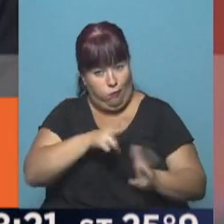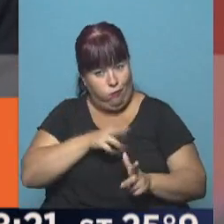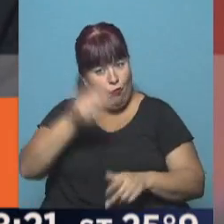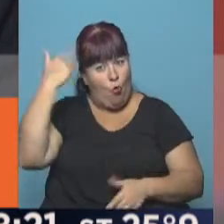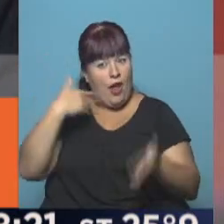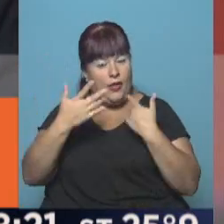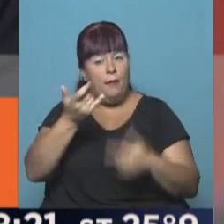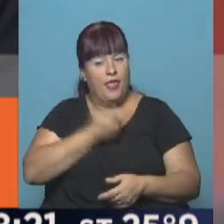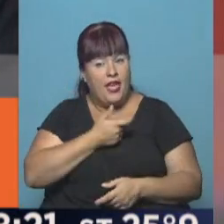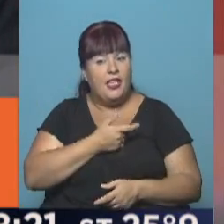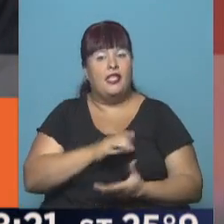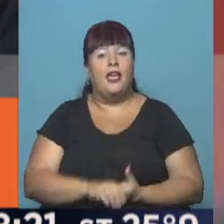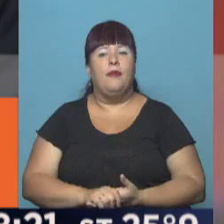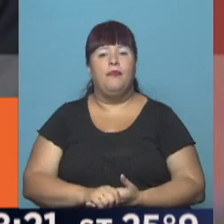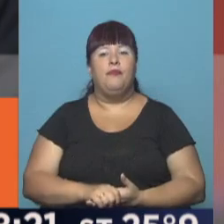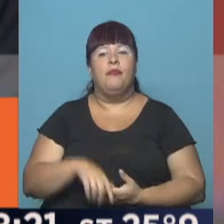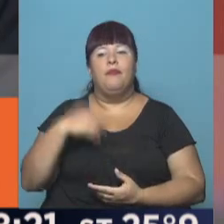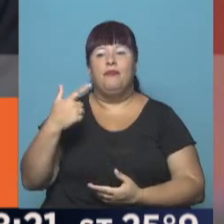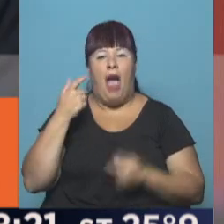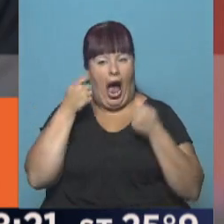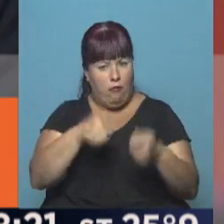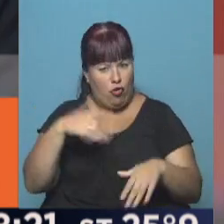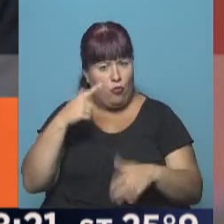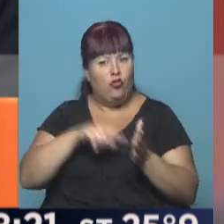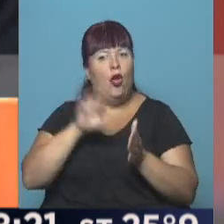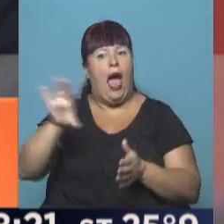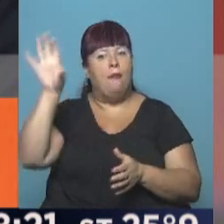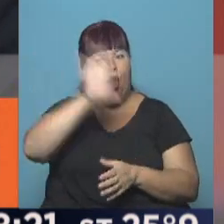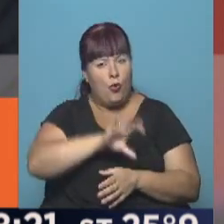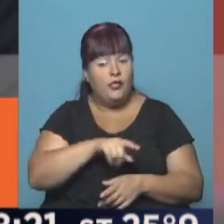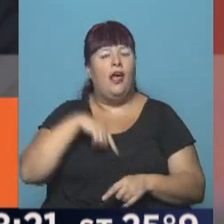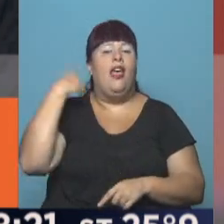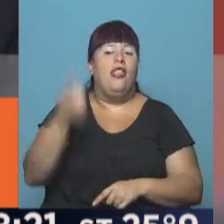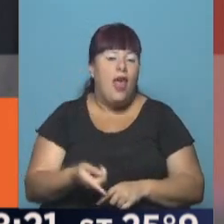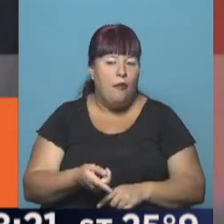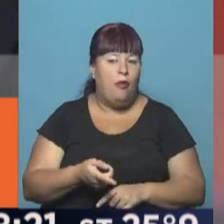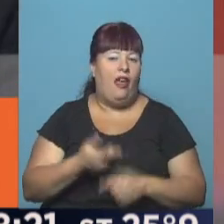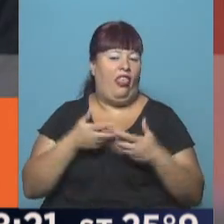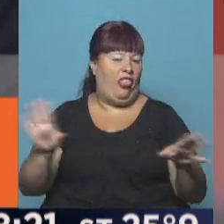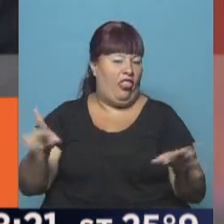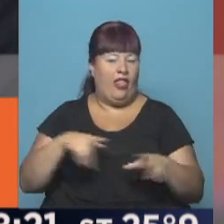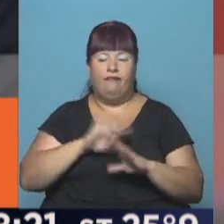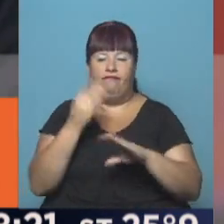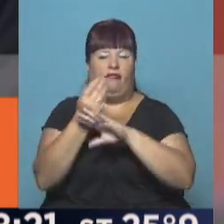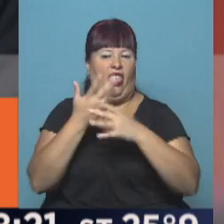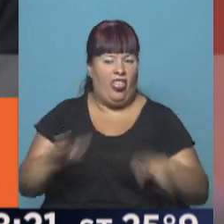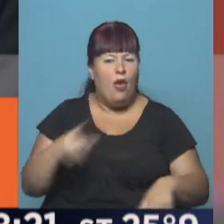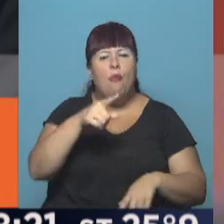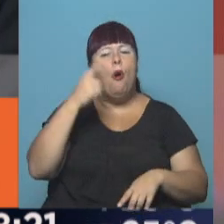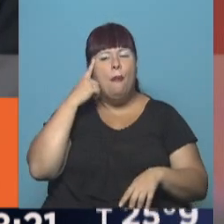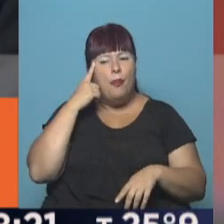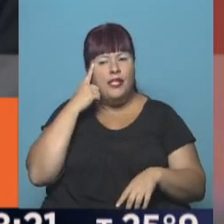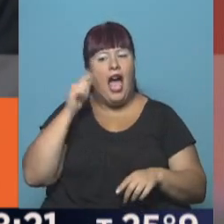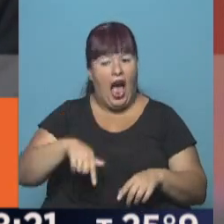alguna entrevista en particular, tenías mucho apoyo en el interior de la provincia, después te bajaste esa candidatura. ¿Sentís